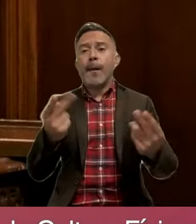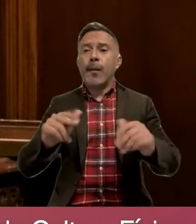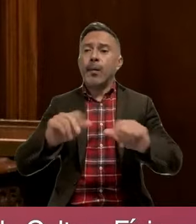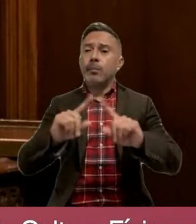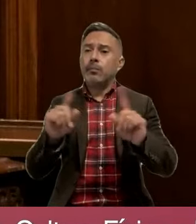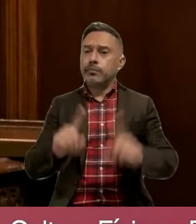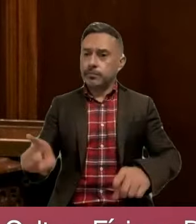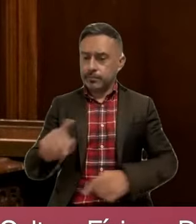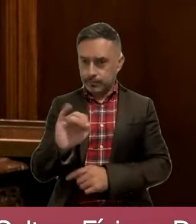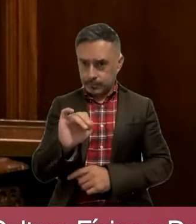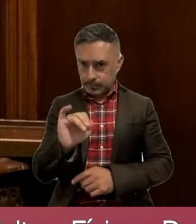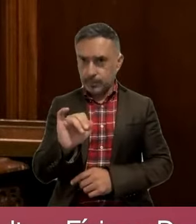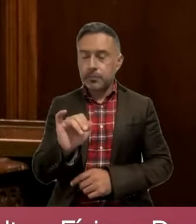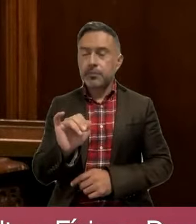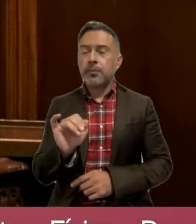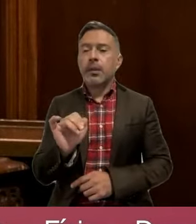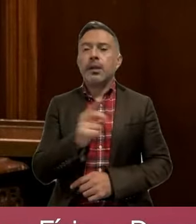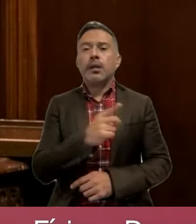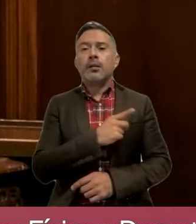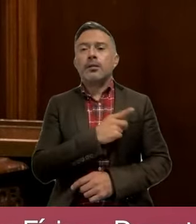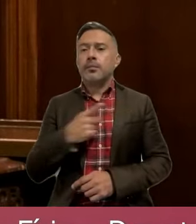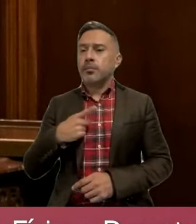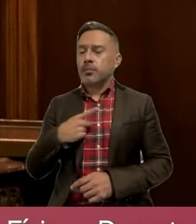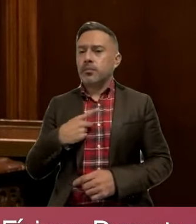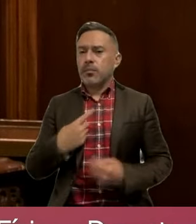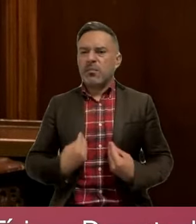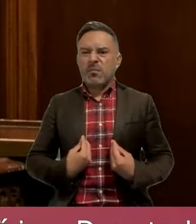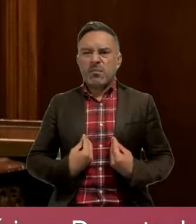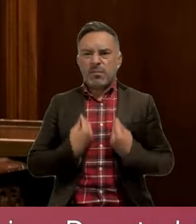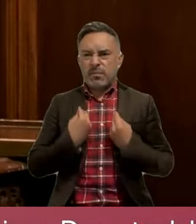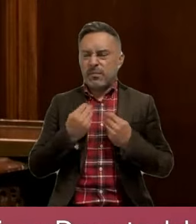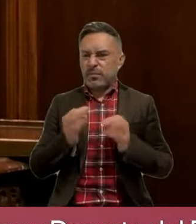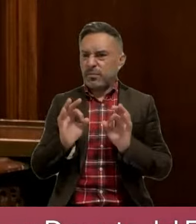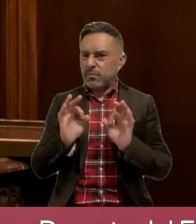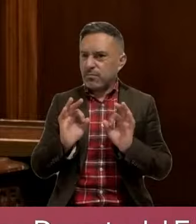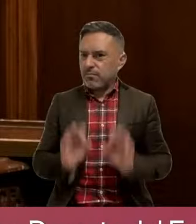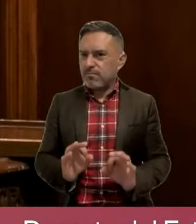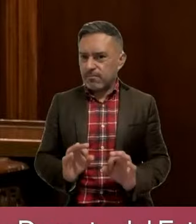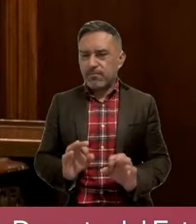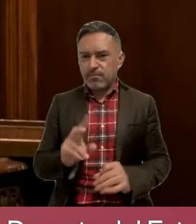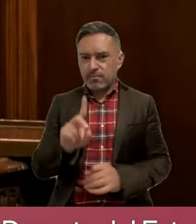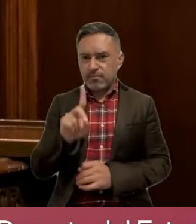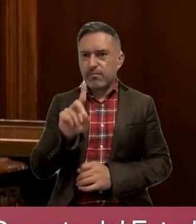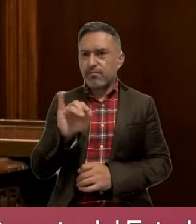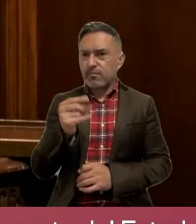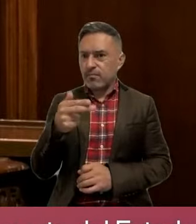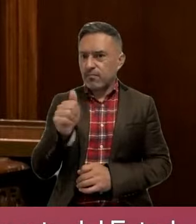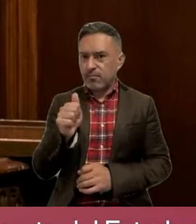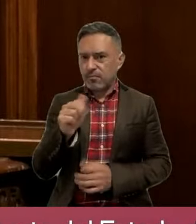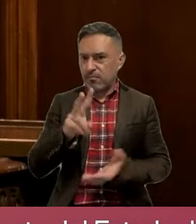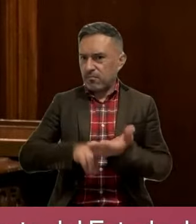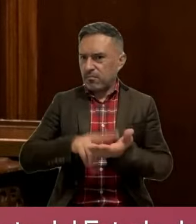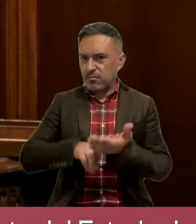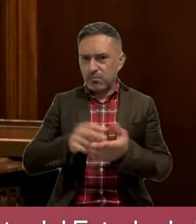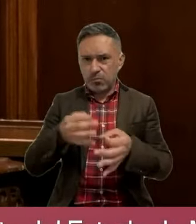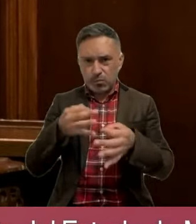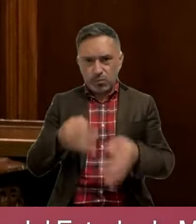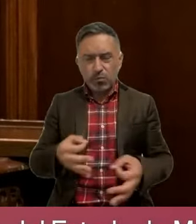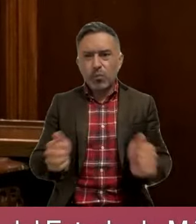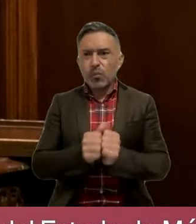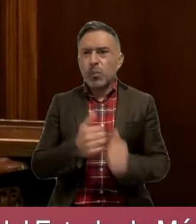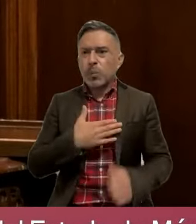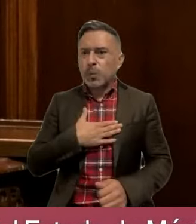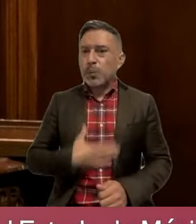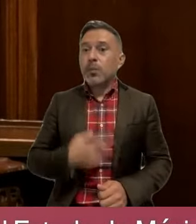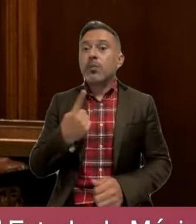vivir una vida digna de justicia, pero sobre todo privilegiando